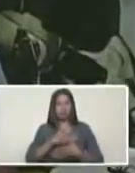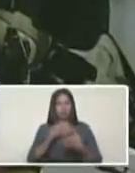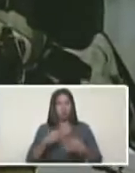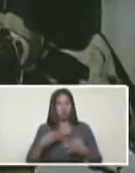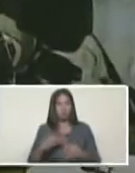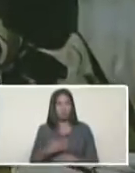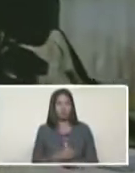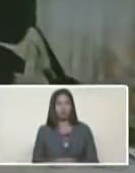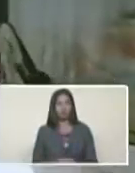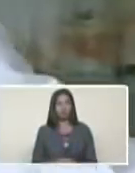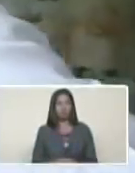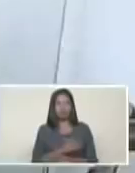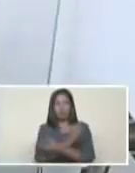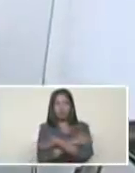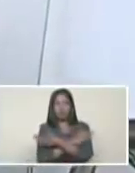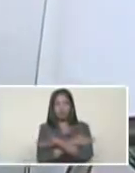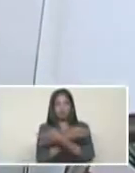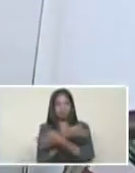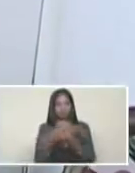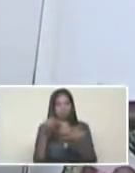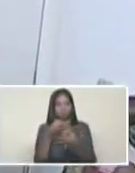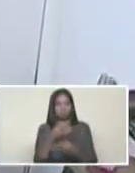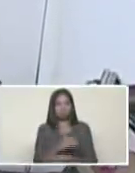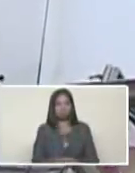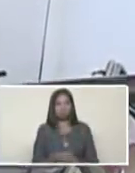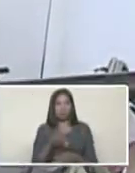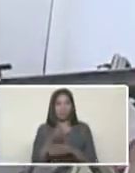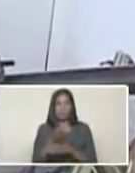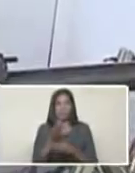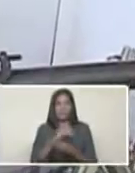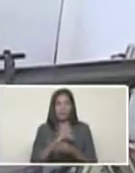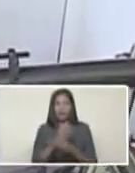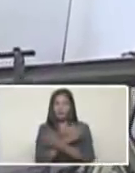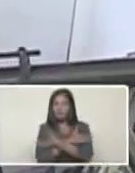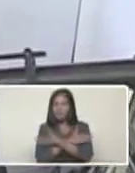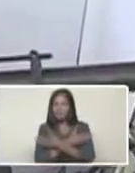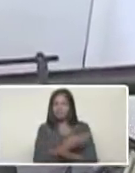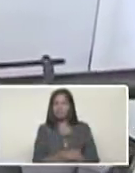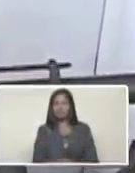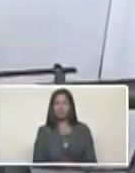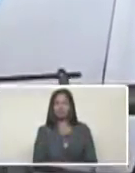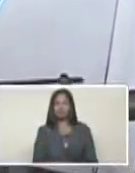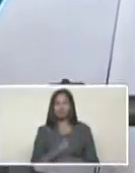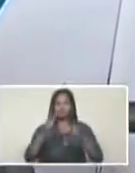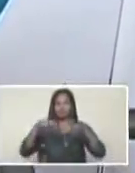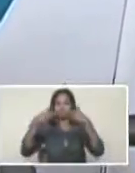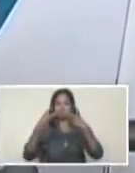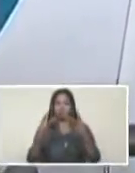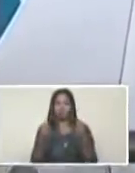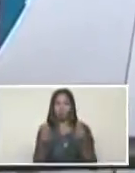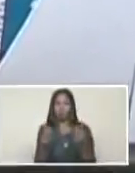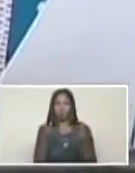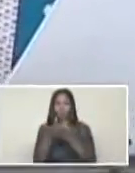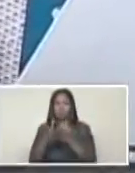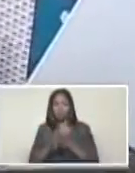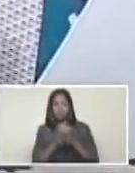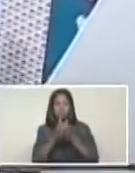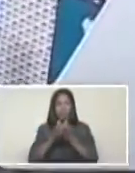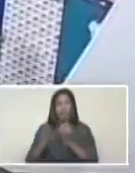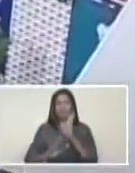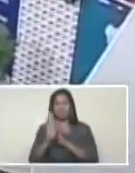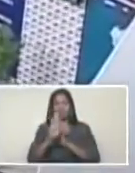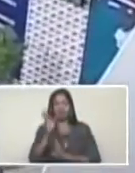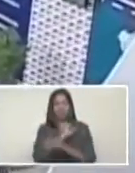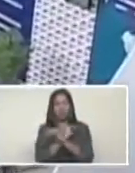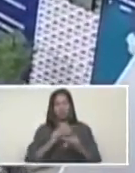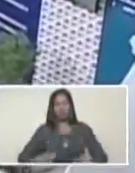daño. Los felicito, pues. Gracias, mi comandante jefe. Los felicito. Innovaciones para el desarrollo de la Fuerza